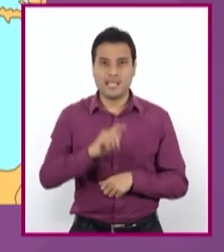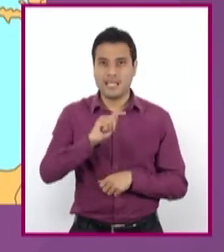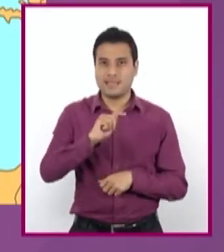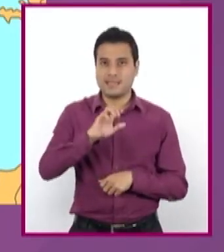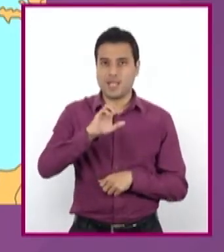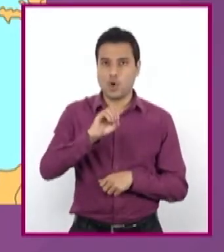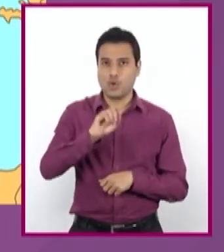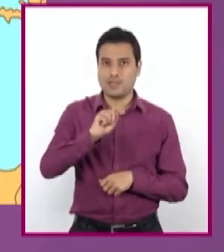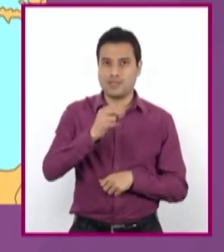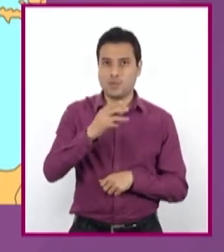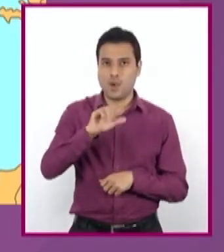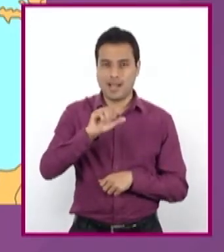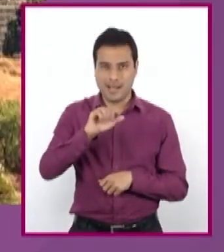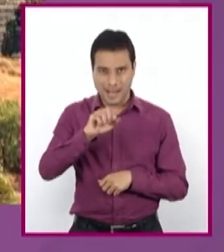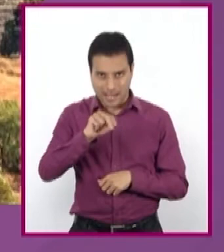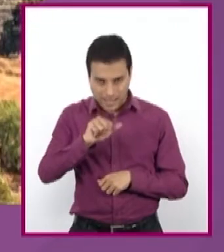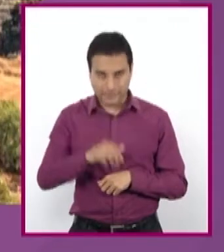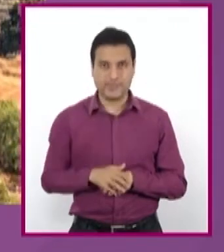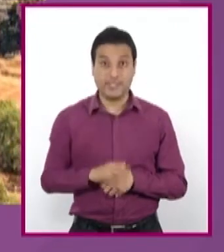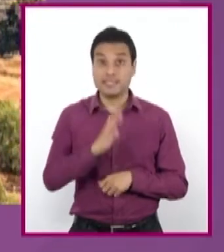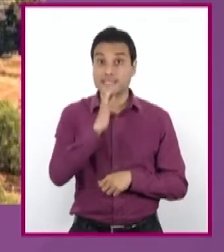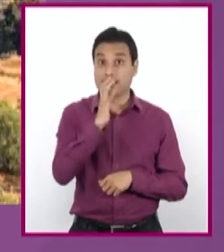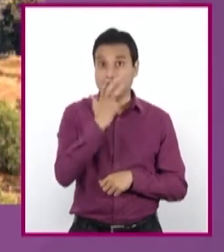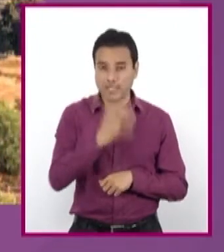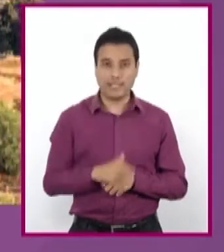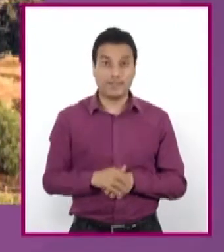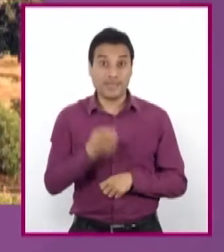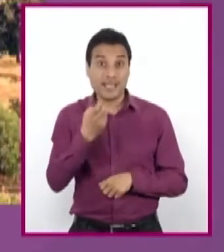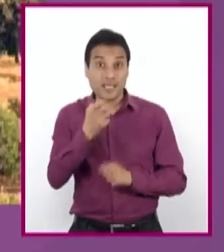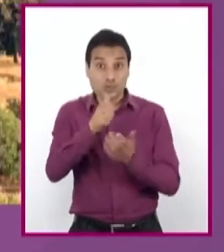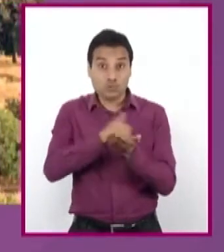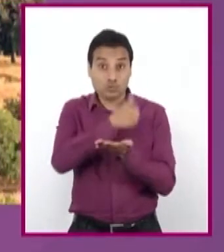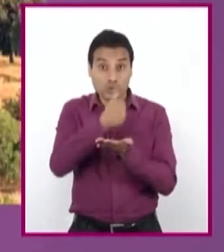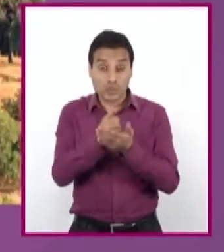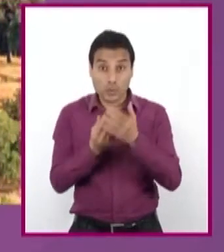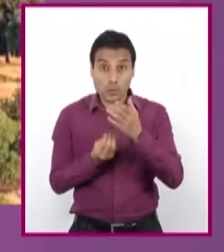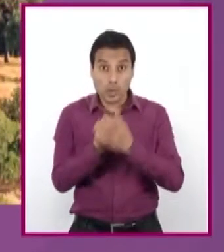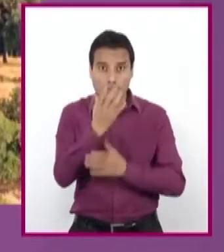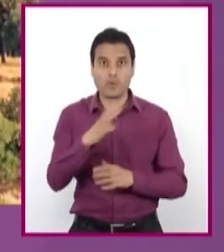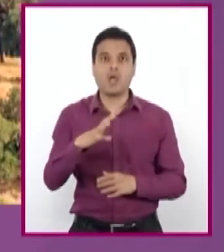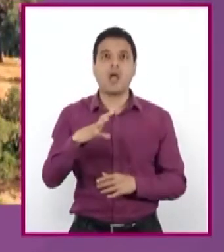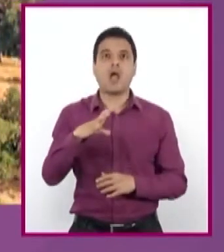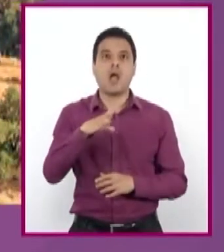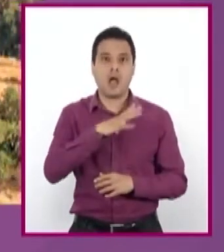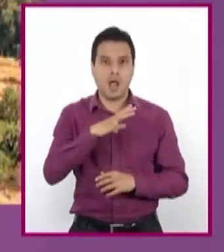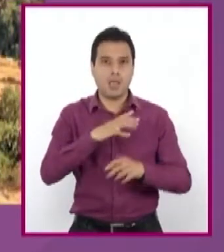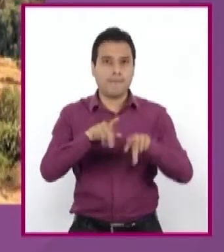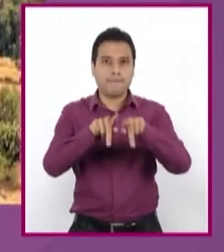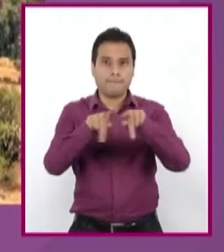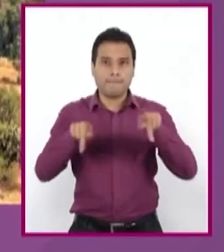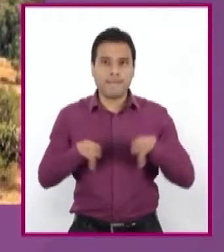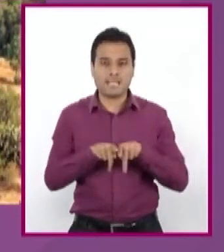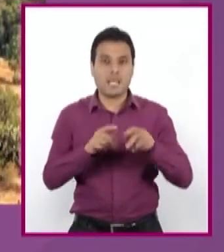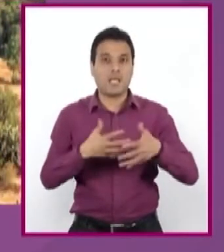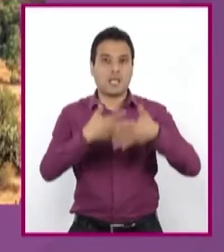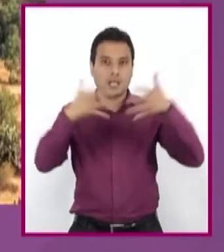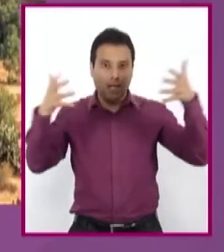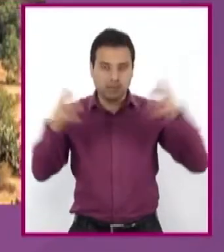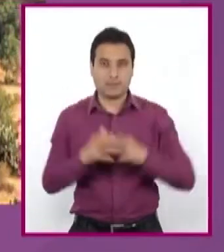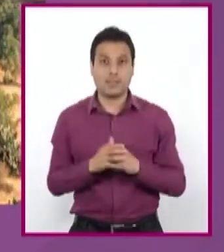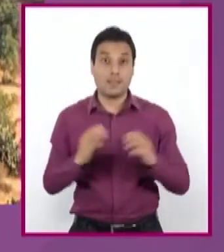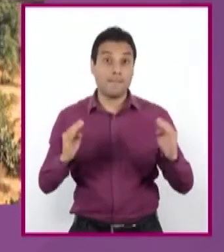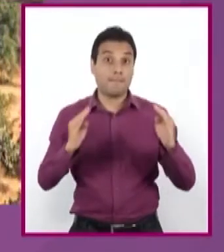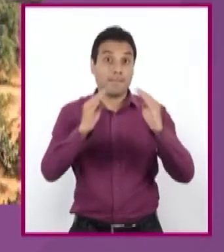la zapoteca. Estos nuevos centros urbanos tenían grandes plazas, estructuras piramidales